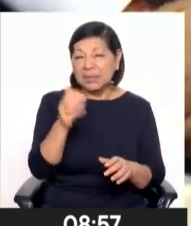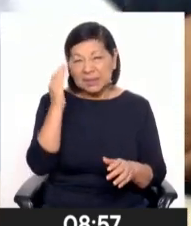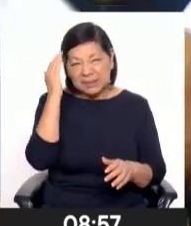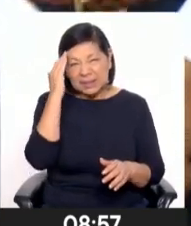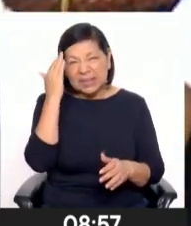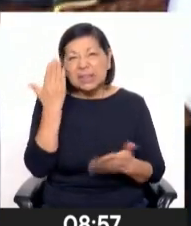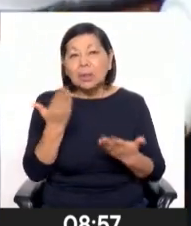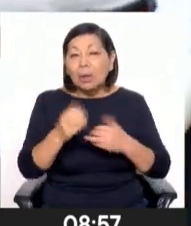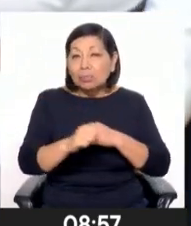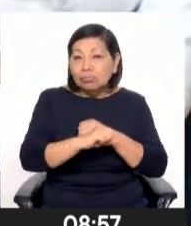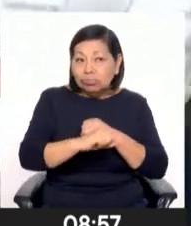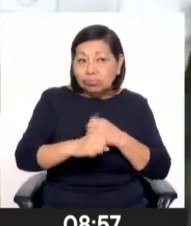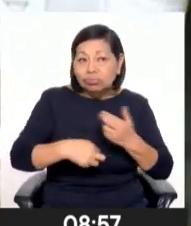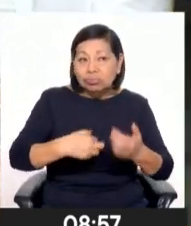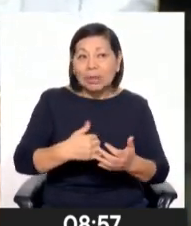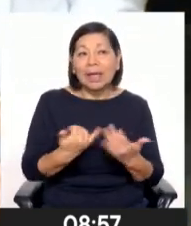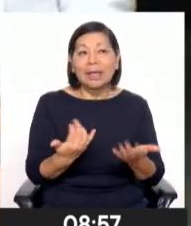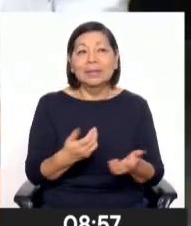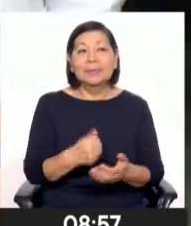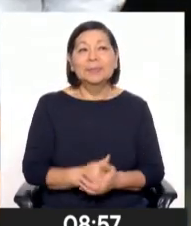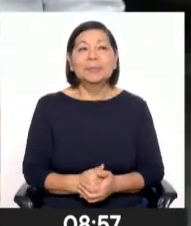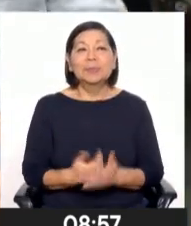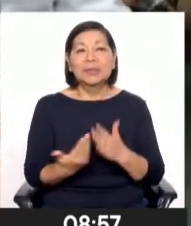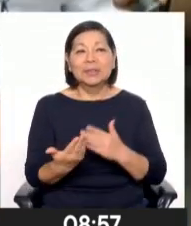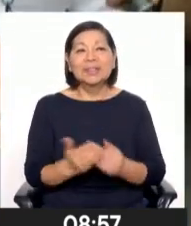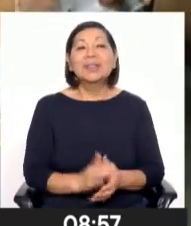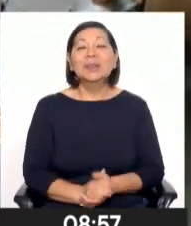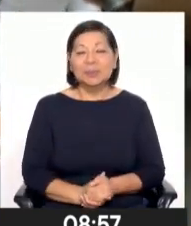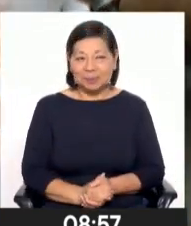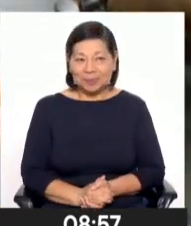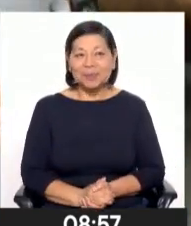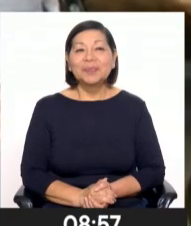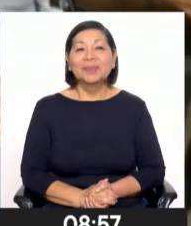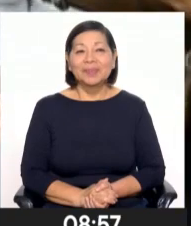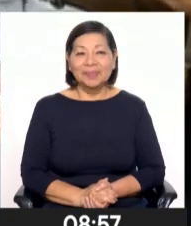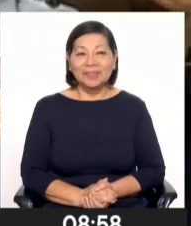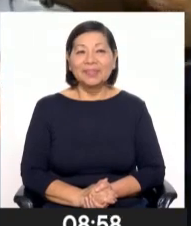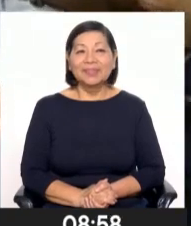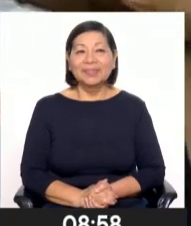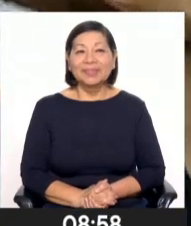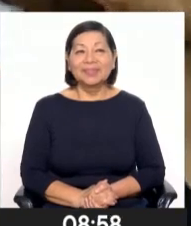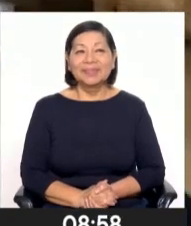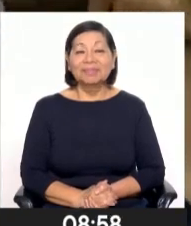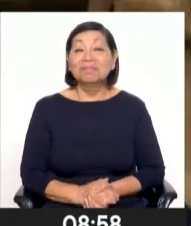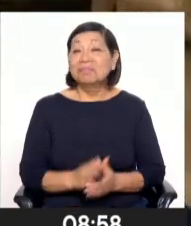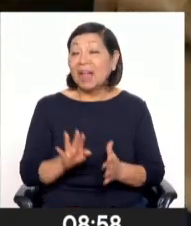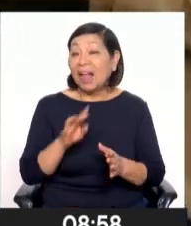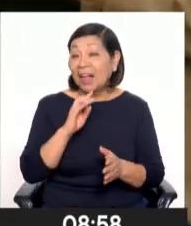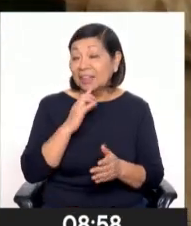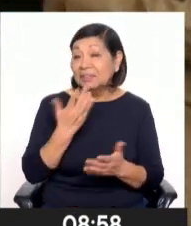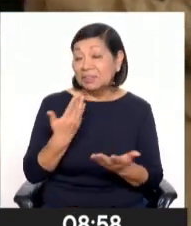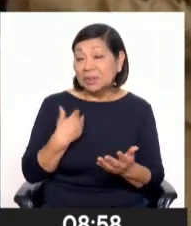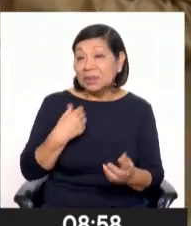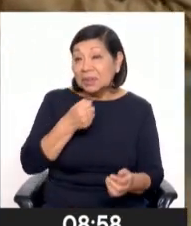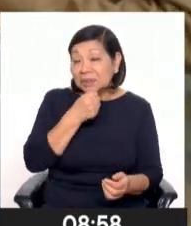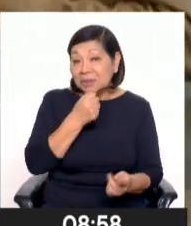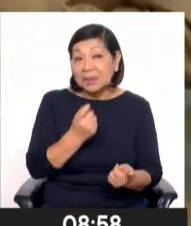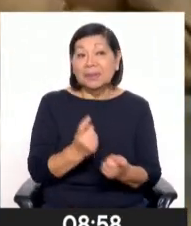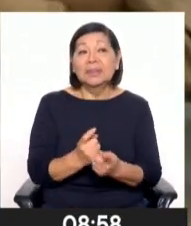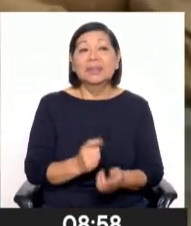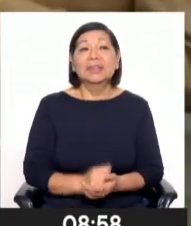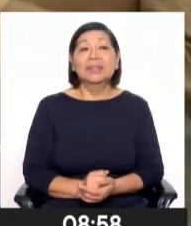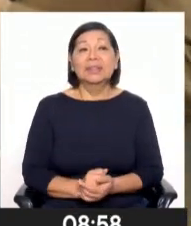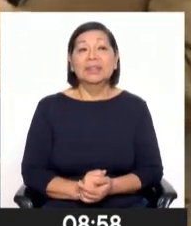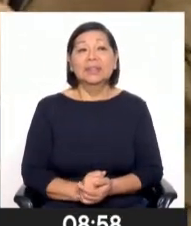de promover la producción de estos alimentos Buenos días Buenos días y ahí Muchas gracias por la apertura y del ministerio